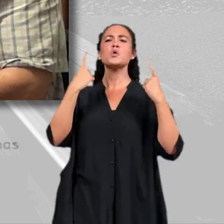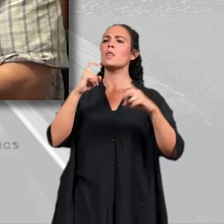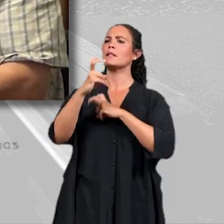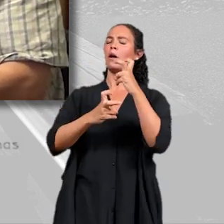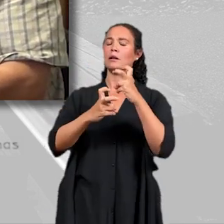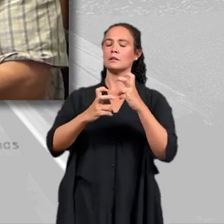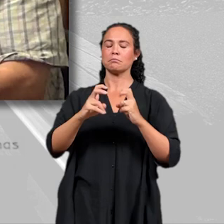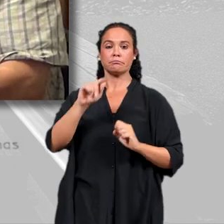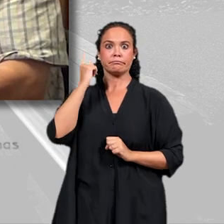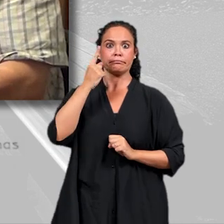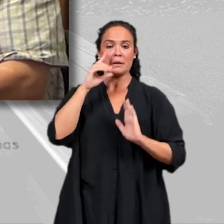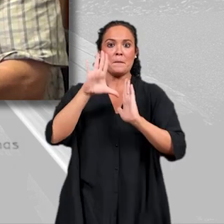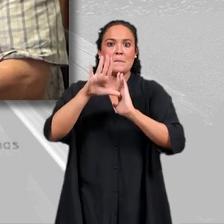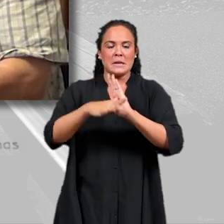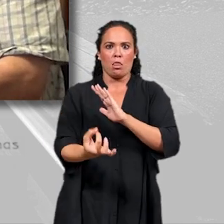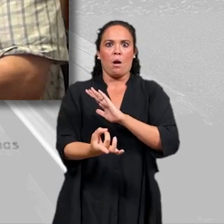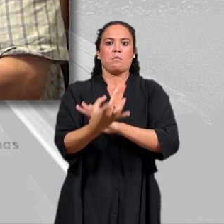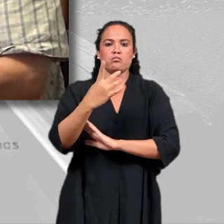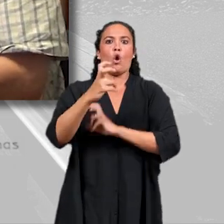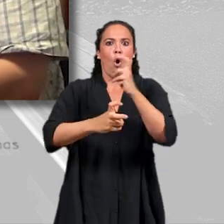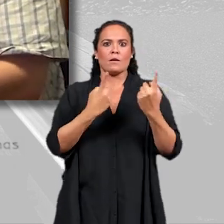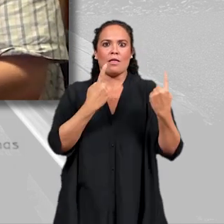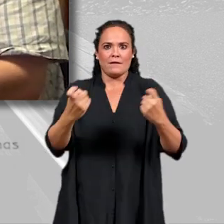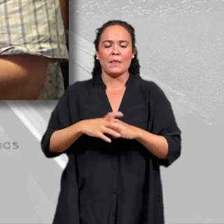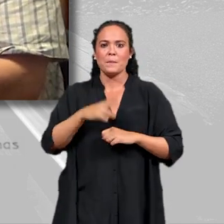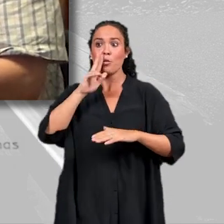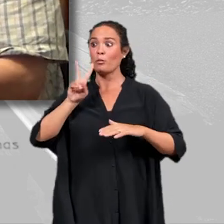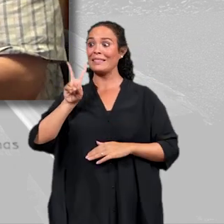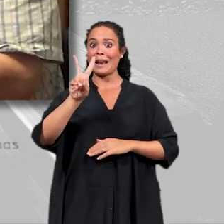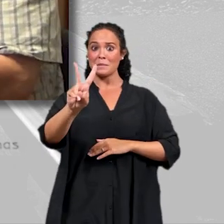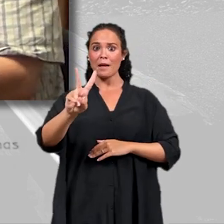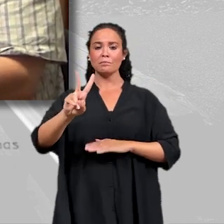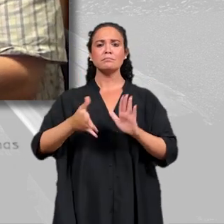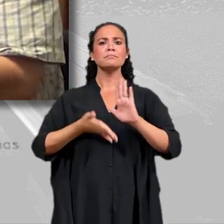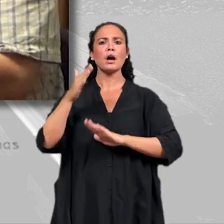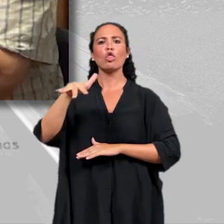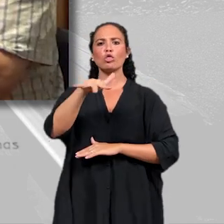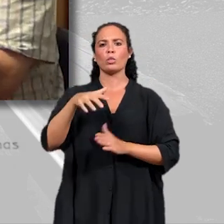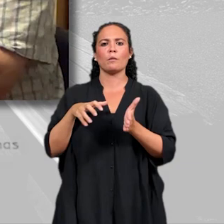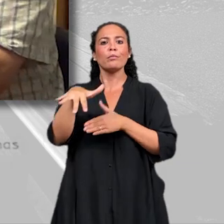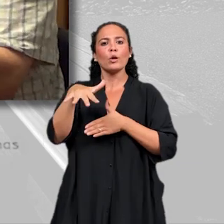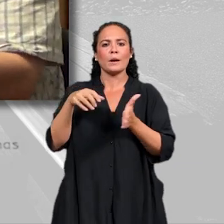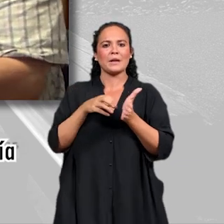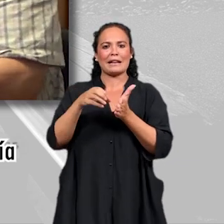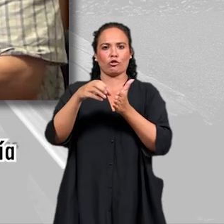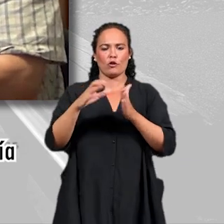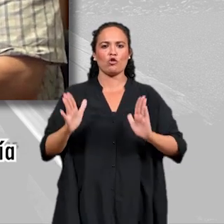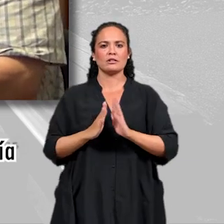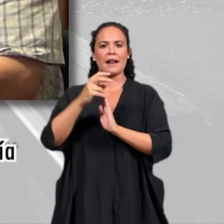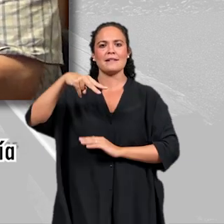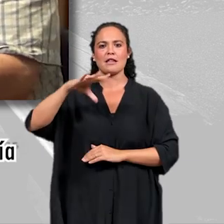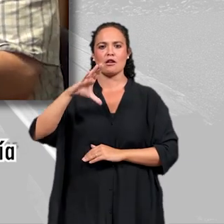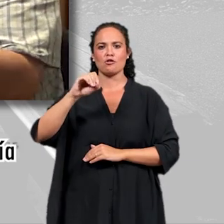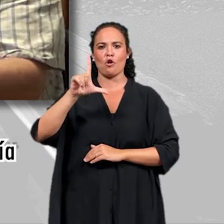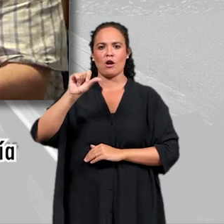necesarias. El tranvía salía del casco viejo, de la zona de San Nicolás, y